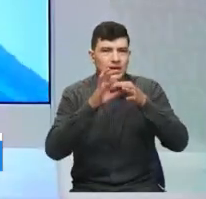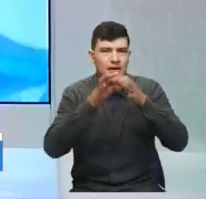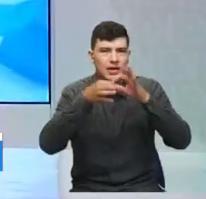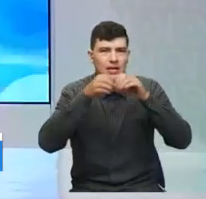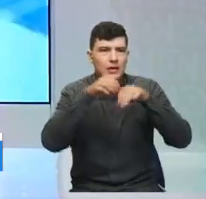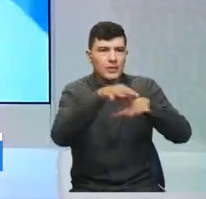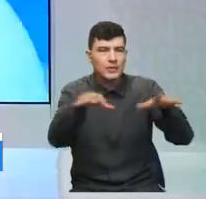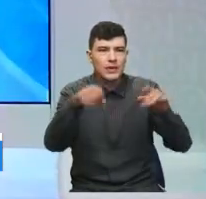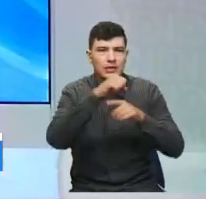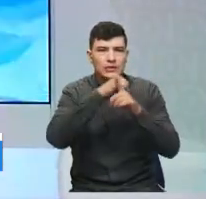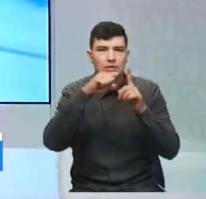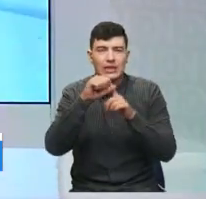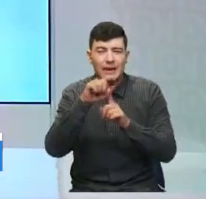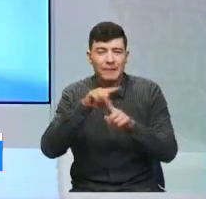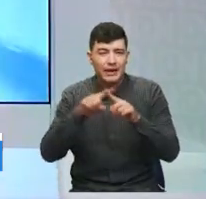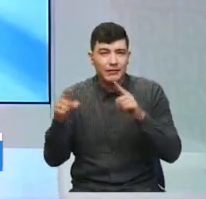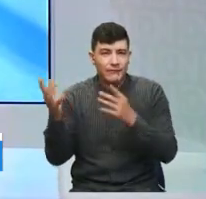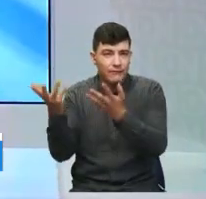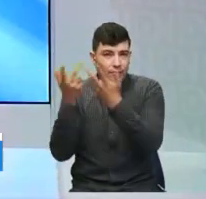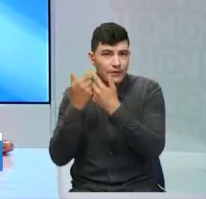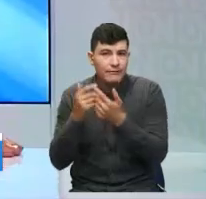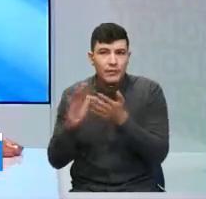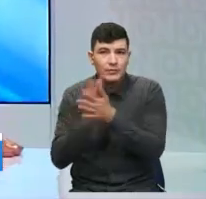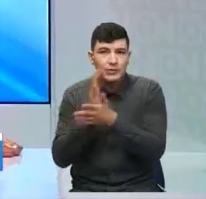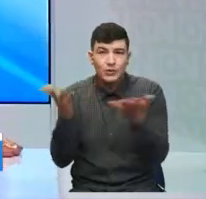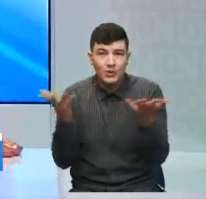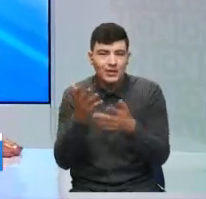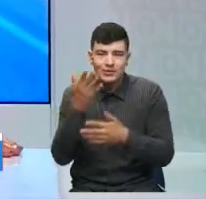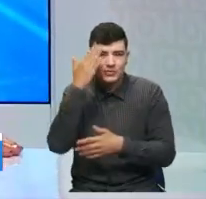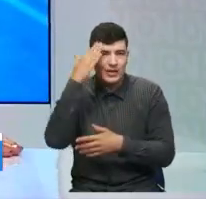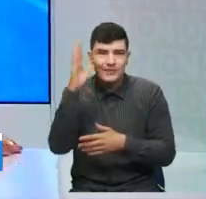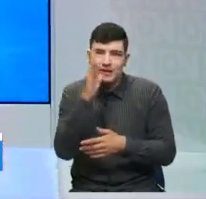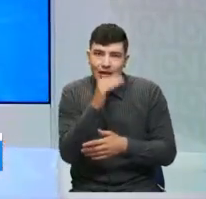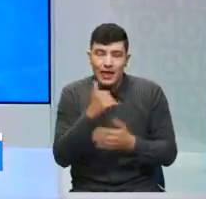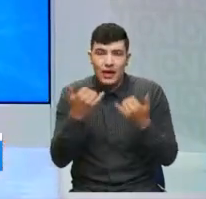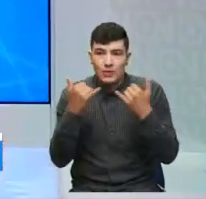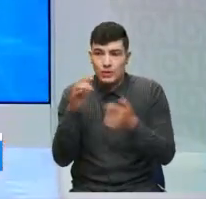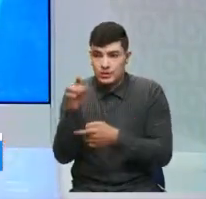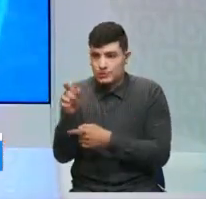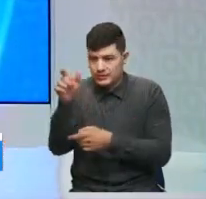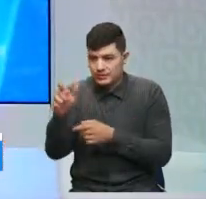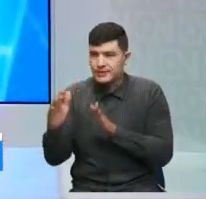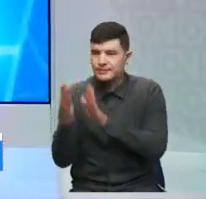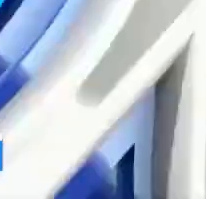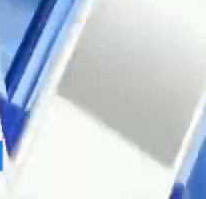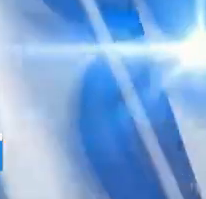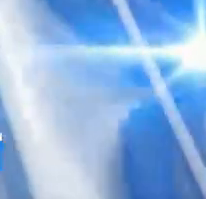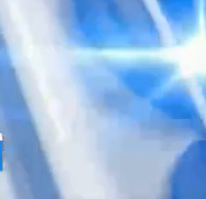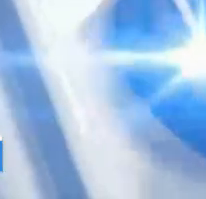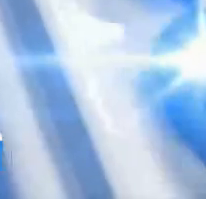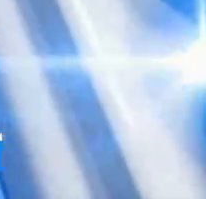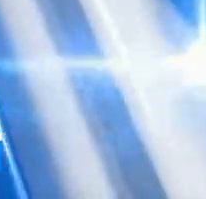no han recibido mayor información sobre su paradero. Stephanie Payares, usted estuvo hablando con uno de los familiares. Adelante.